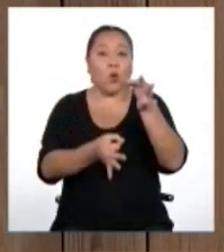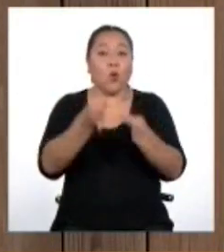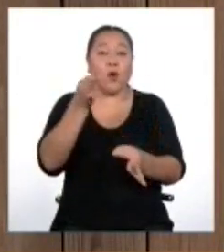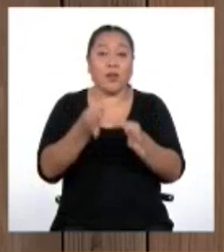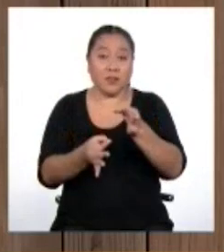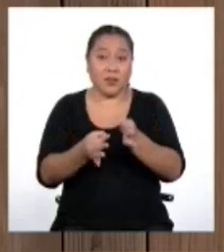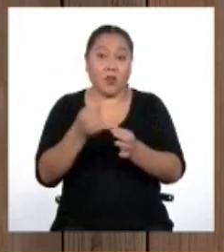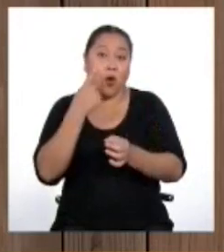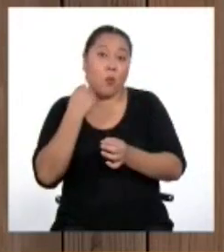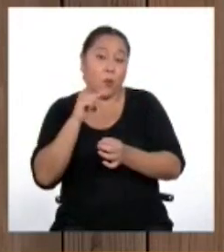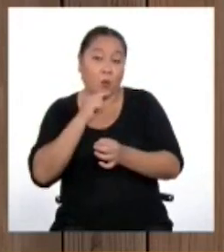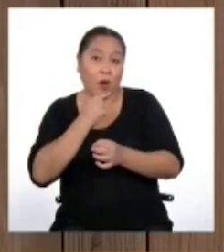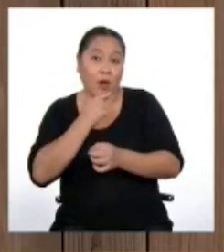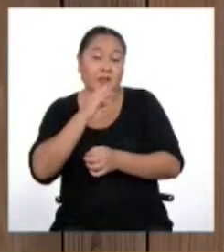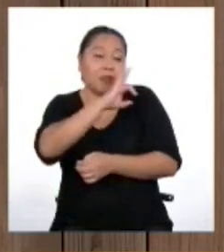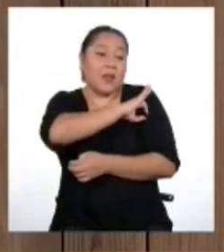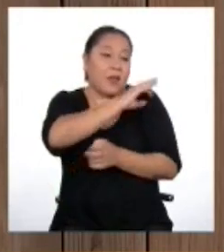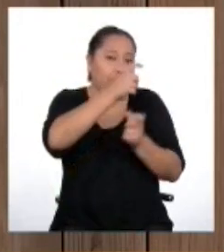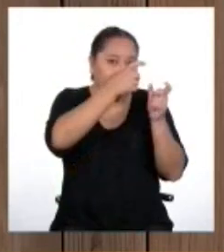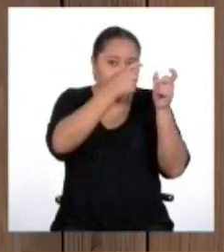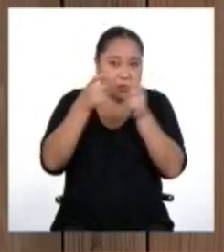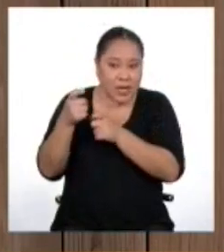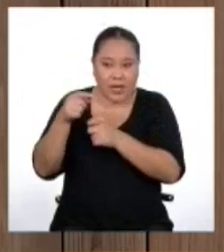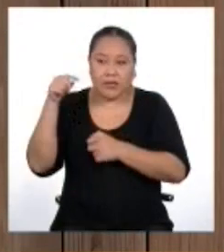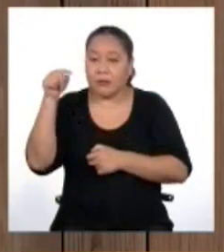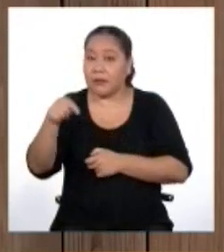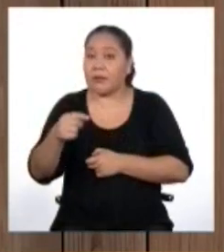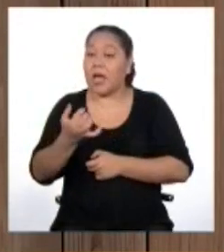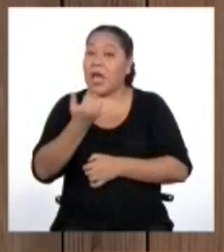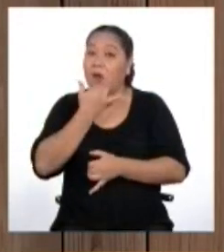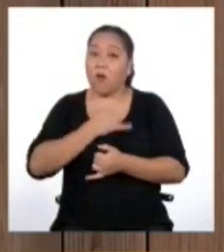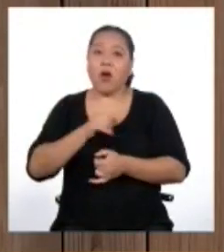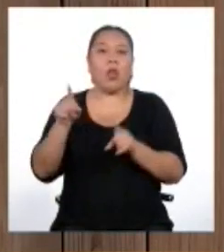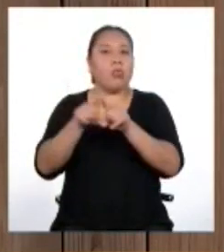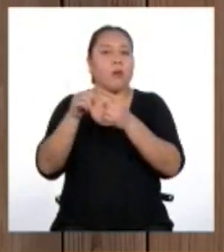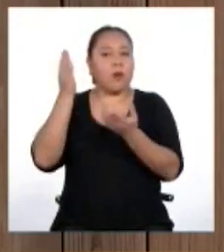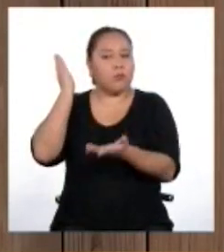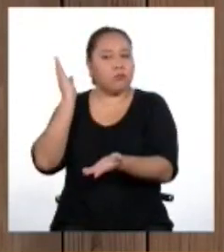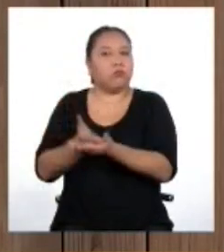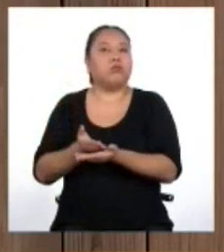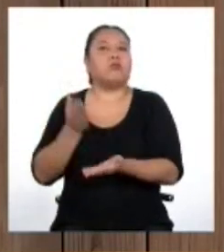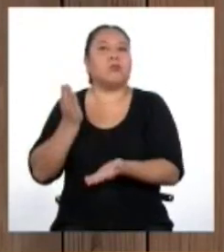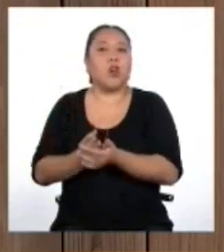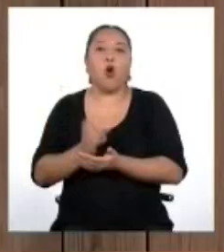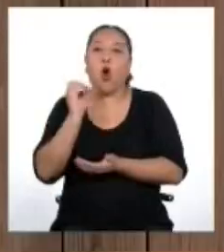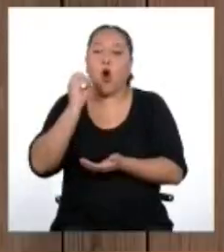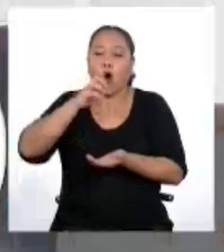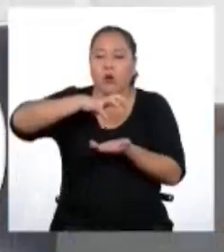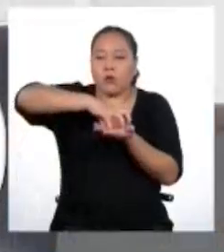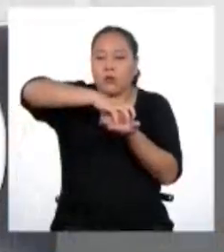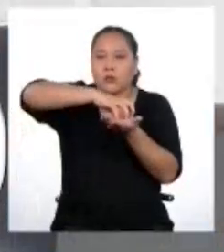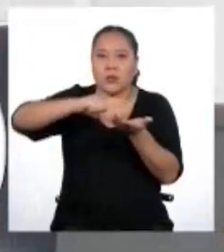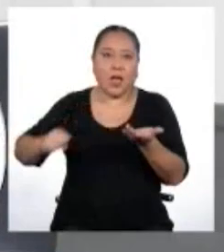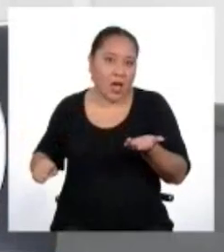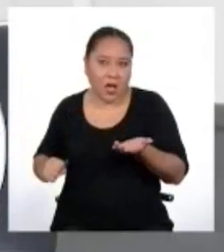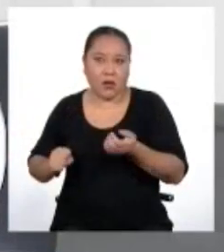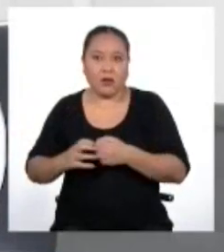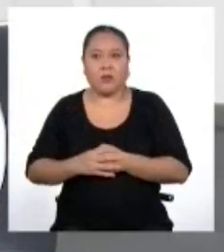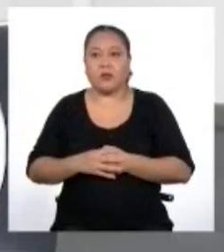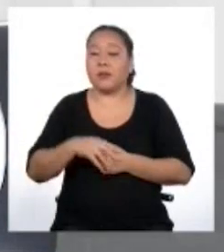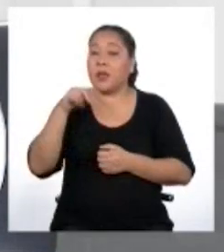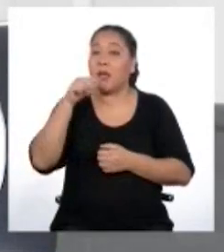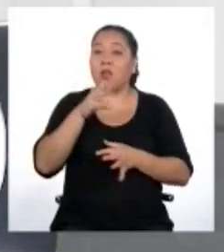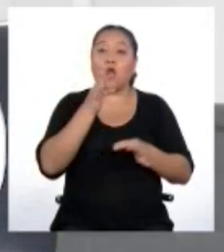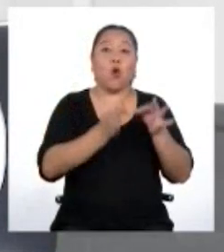fiscales, así como de sancionar sus inconductas y, de ser el caso, destituirlos. Y los